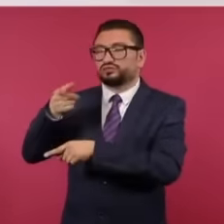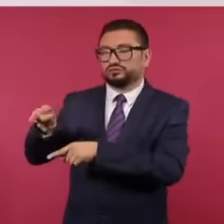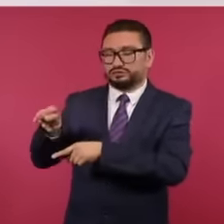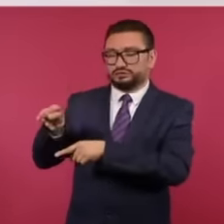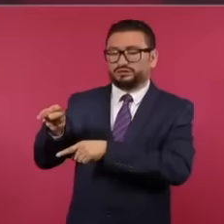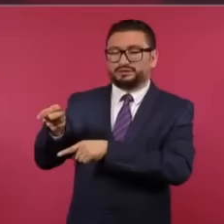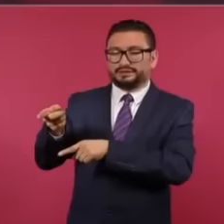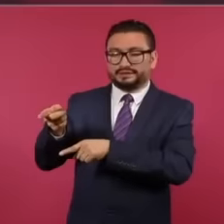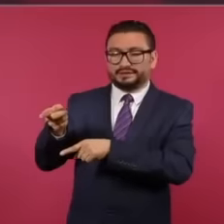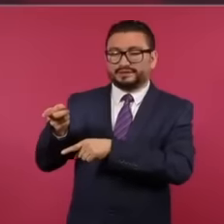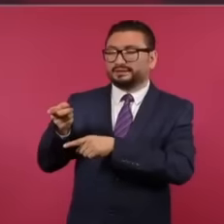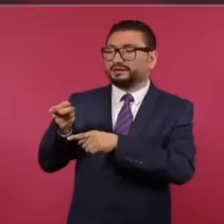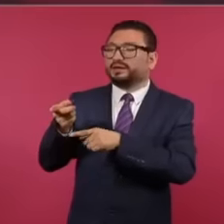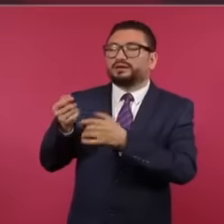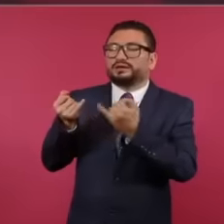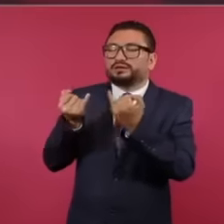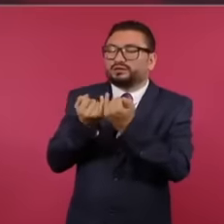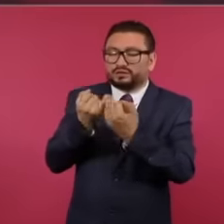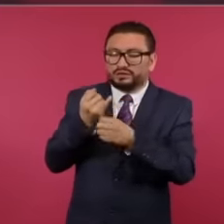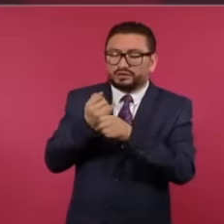incluso